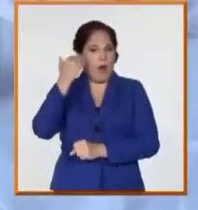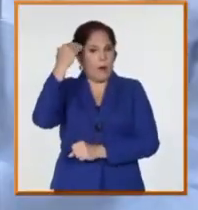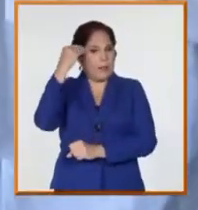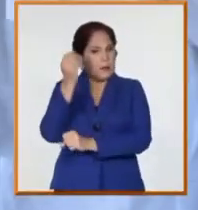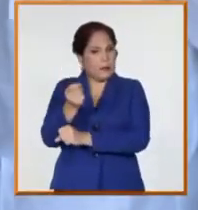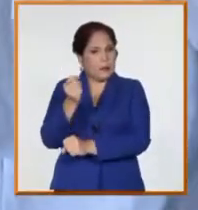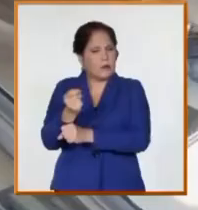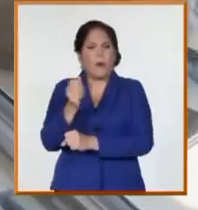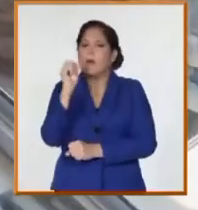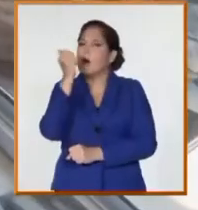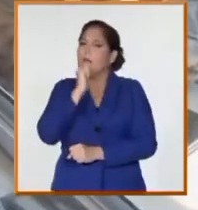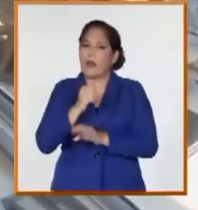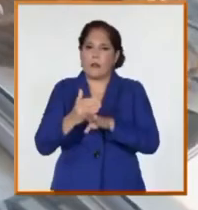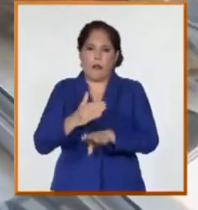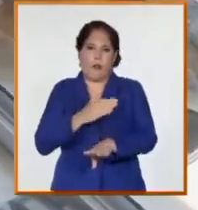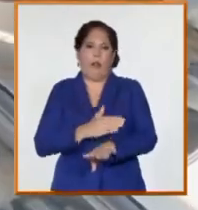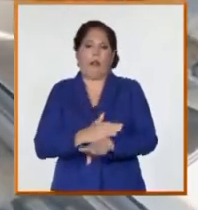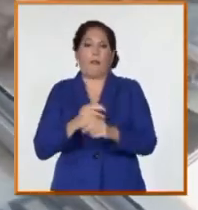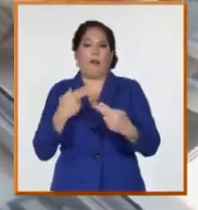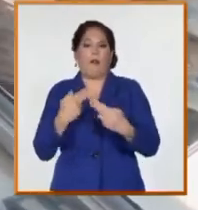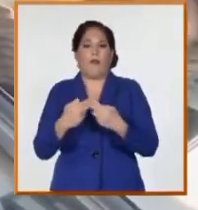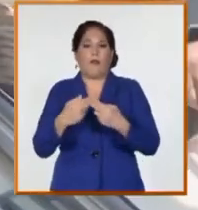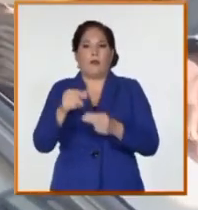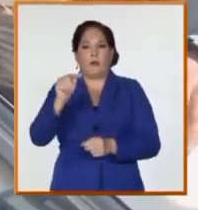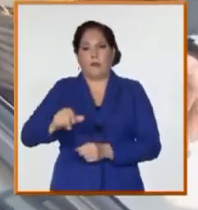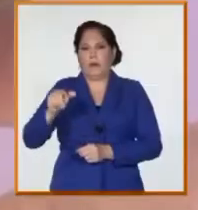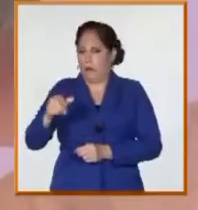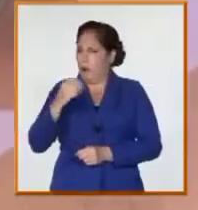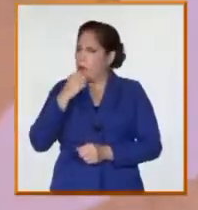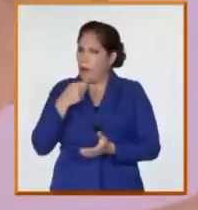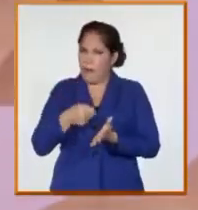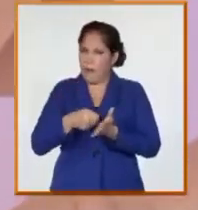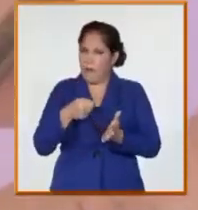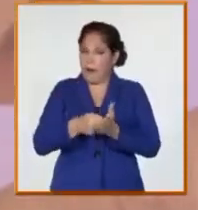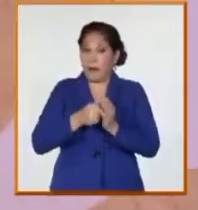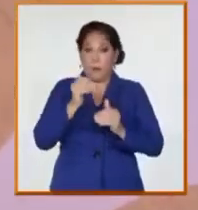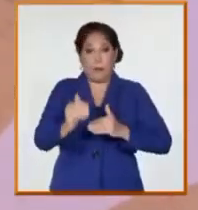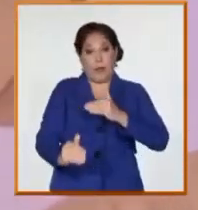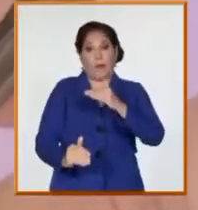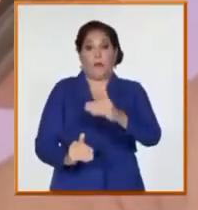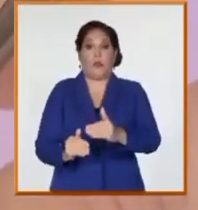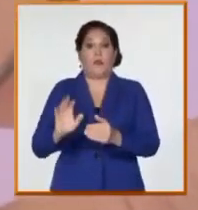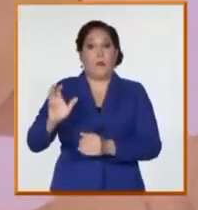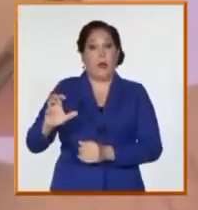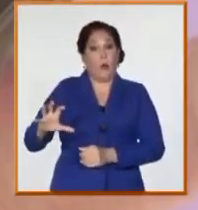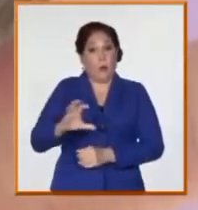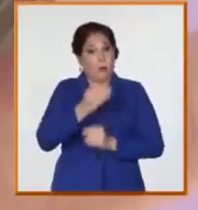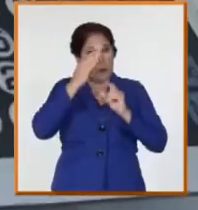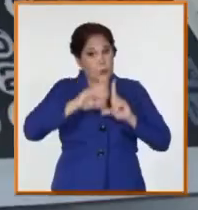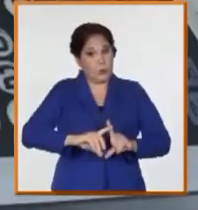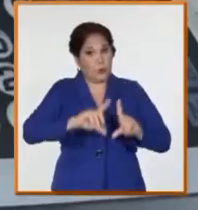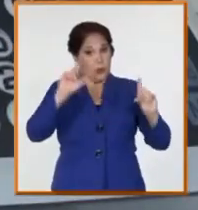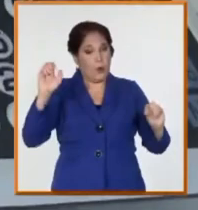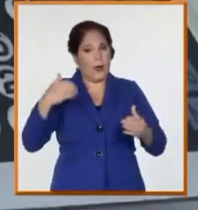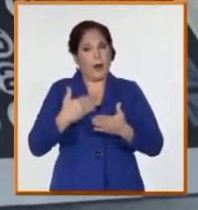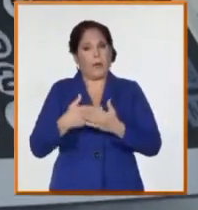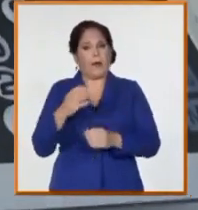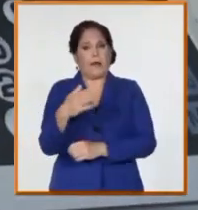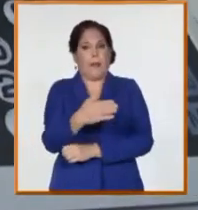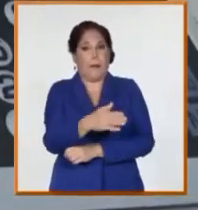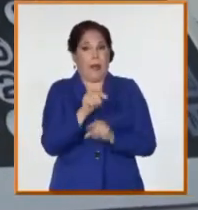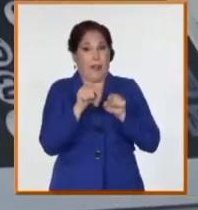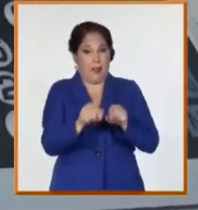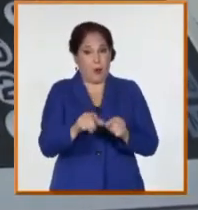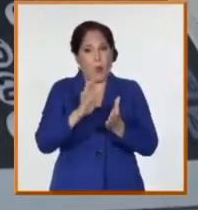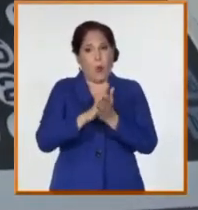digital seguro y confiable para los usuarios ante el avance del proceso de bancarización en Cuba la empresa pesquera Industrial